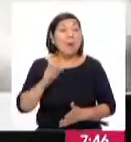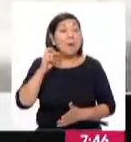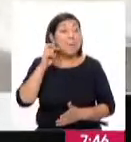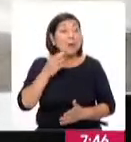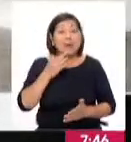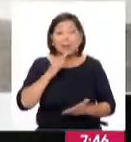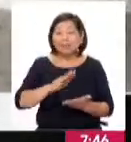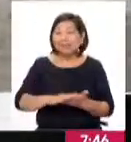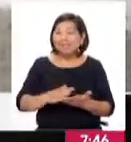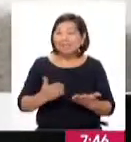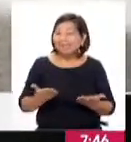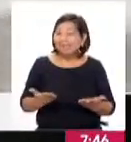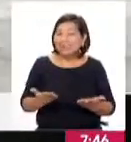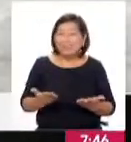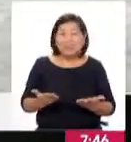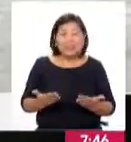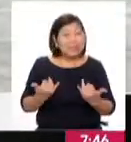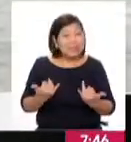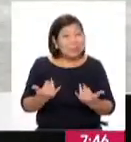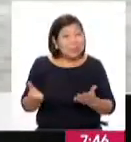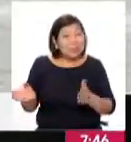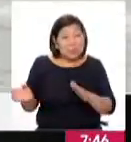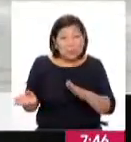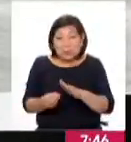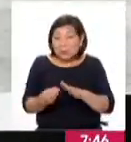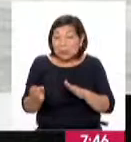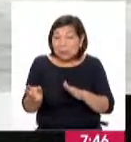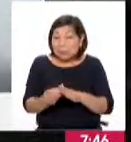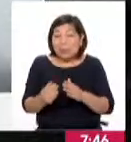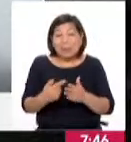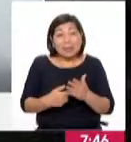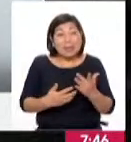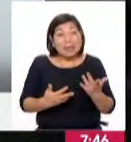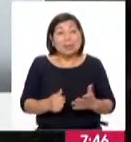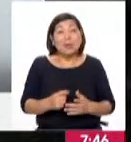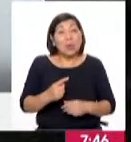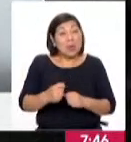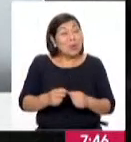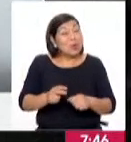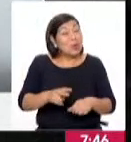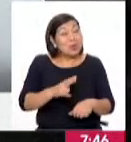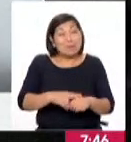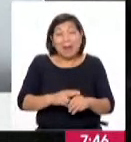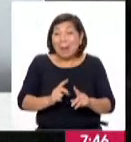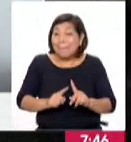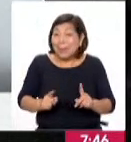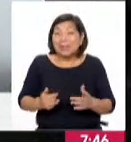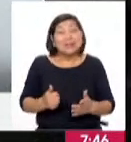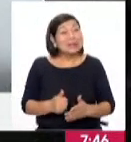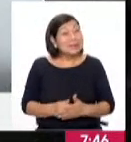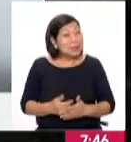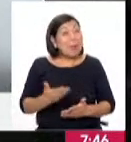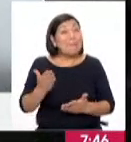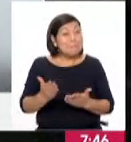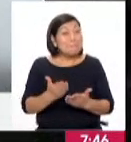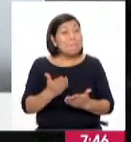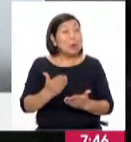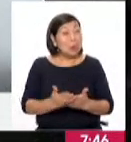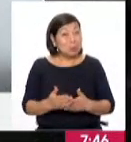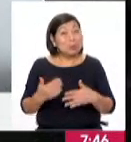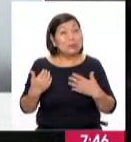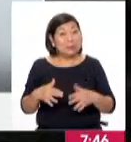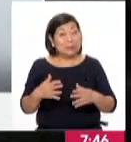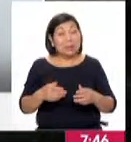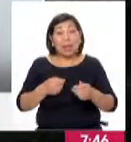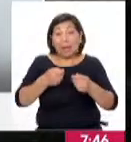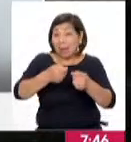inició mal y al parecer también no va a llegar a esos acumulados de lluvia que hubiéramos esperado Pues en un año normal Eso es preocupante preocupante claro para